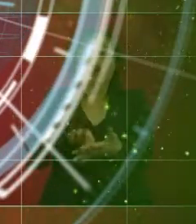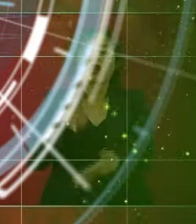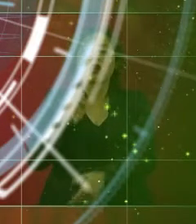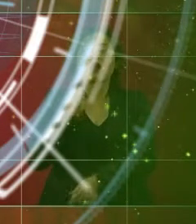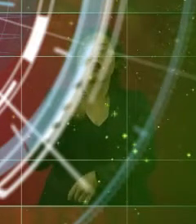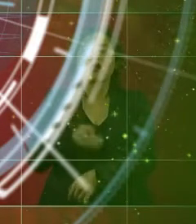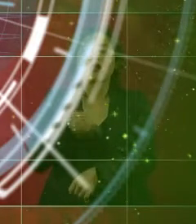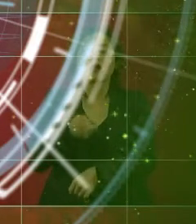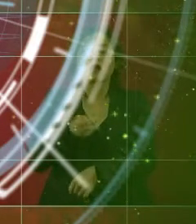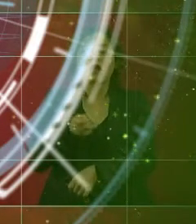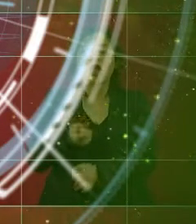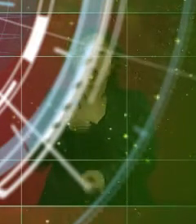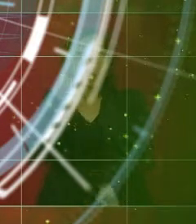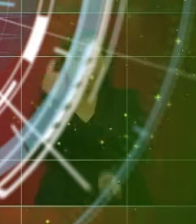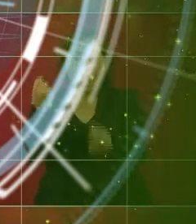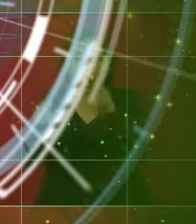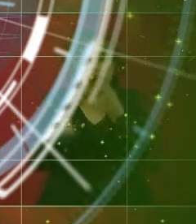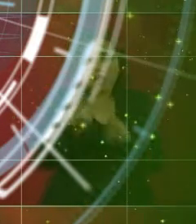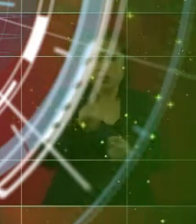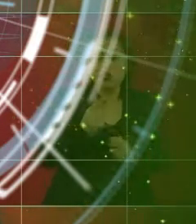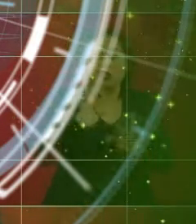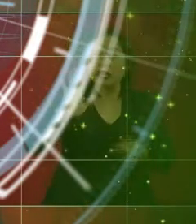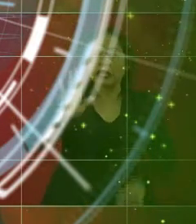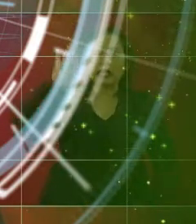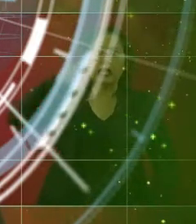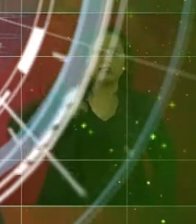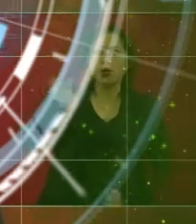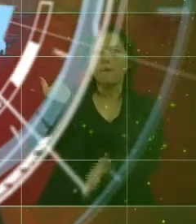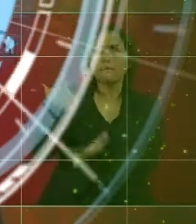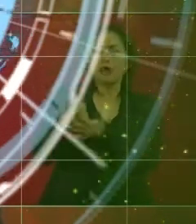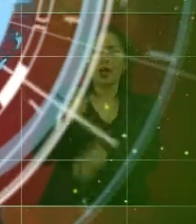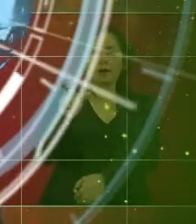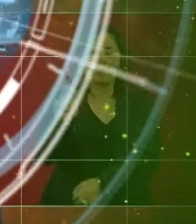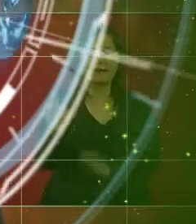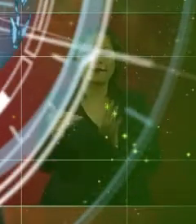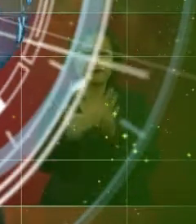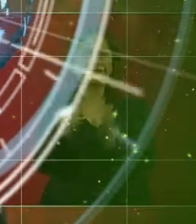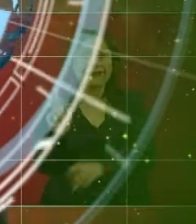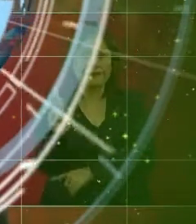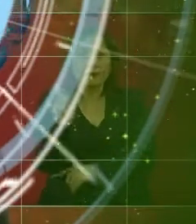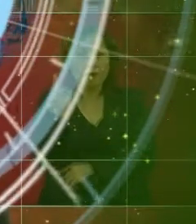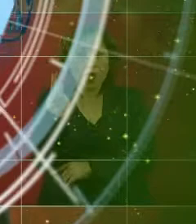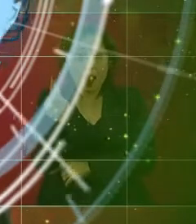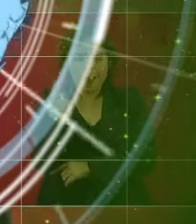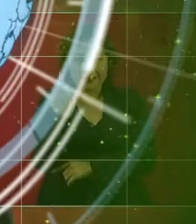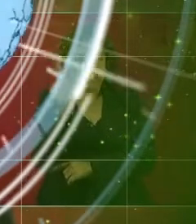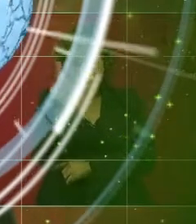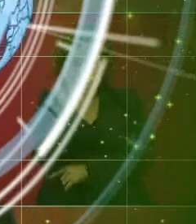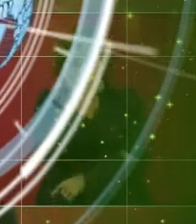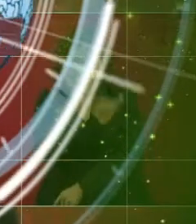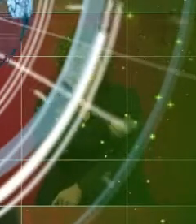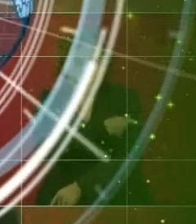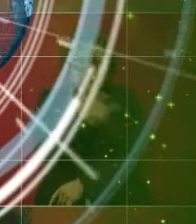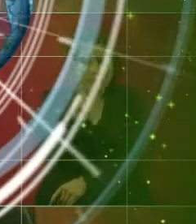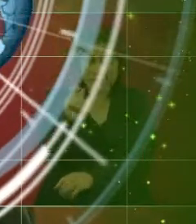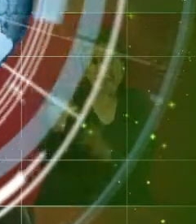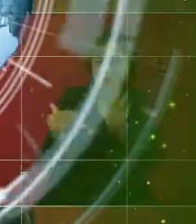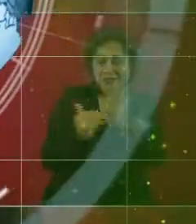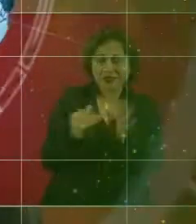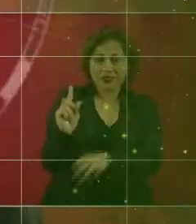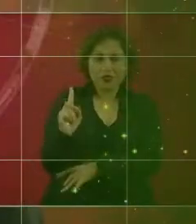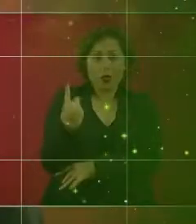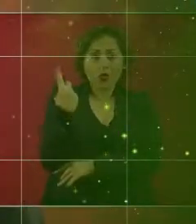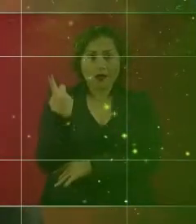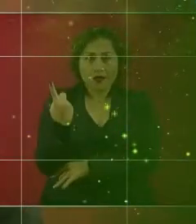hasta $20,000 en Estados Unidos por una vacuna. Entonces,